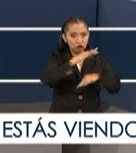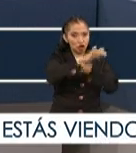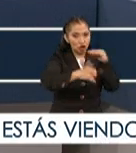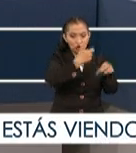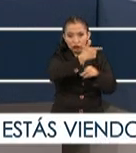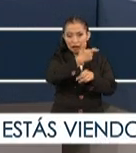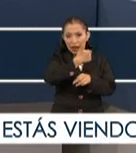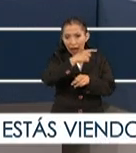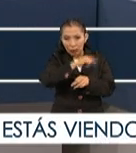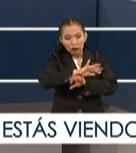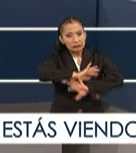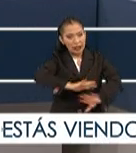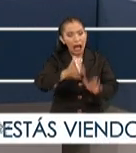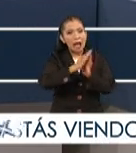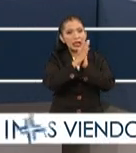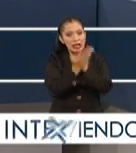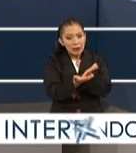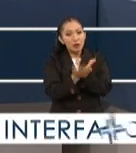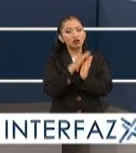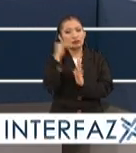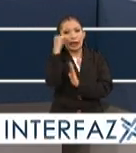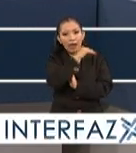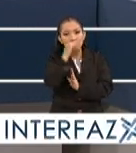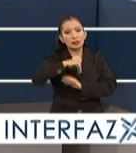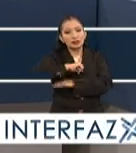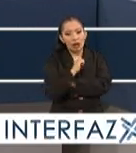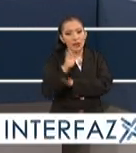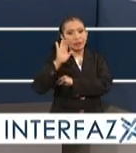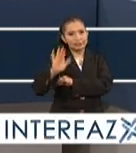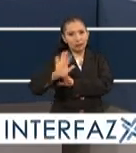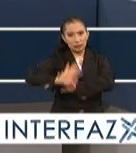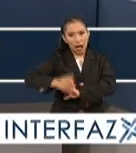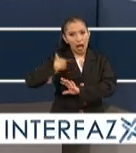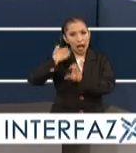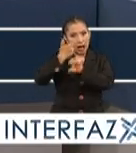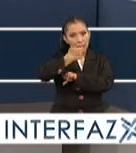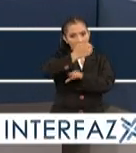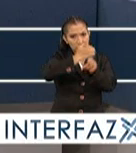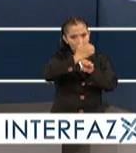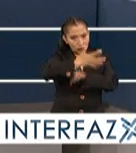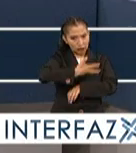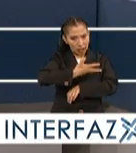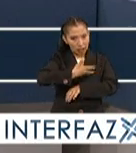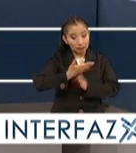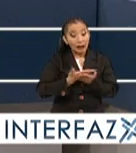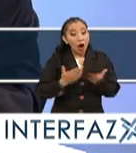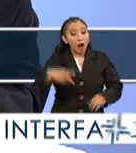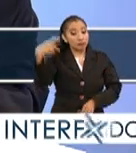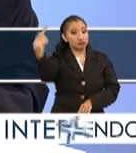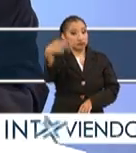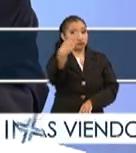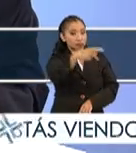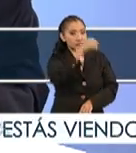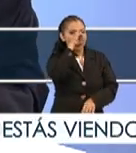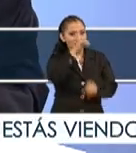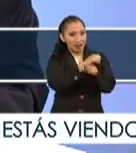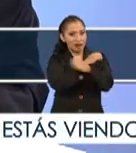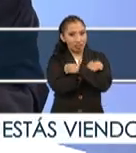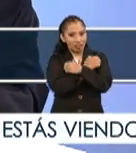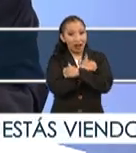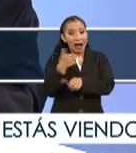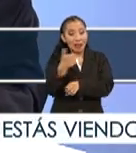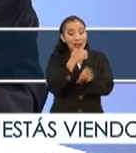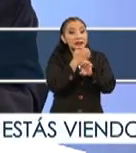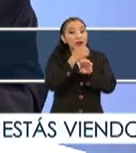los grados. Ya están esos libros de texto en las bodegas, en los almacenes, en los estados. Ahora corresponde a los secretarios de educación